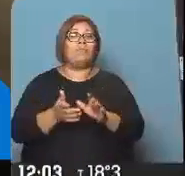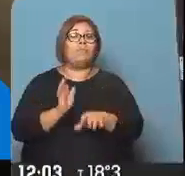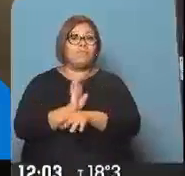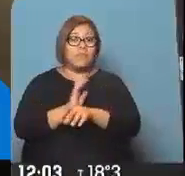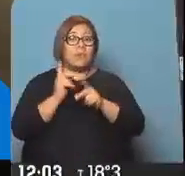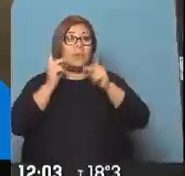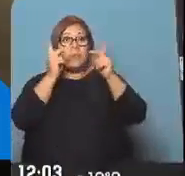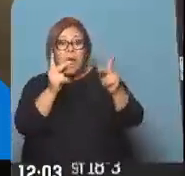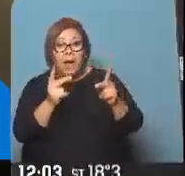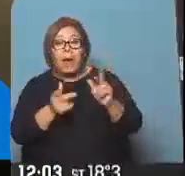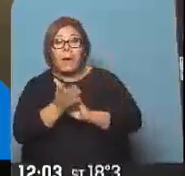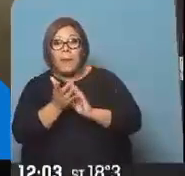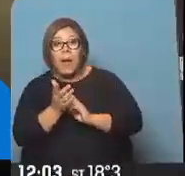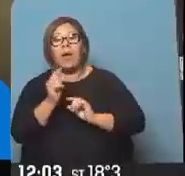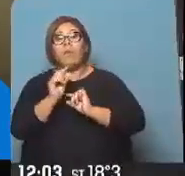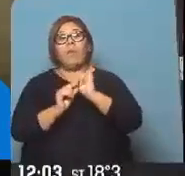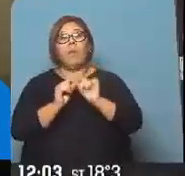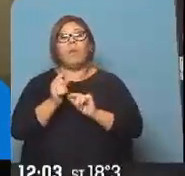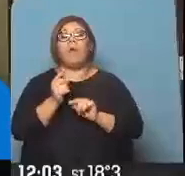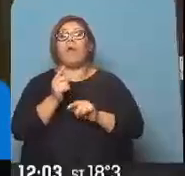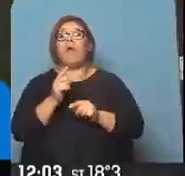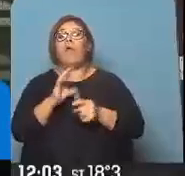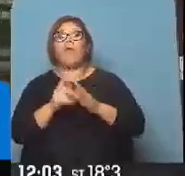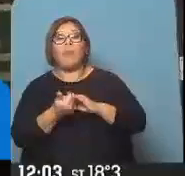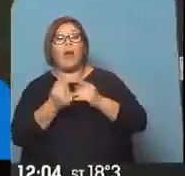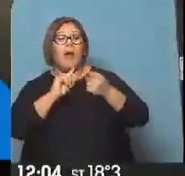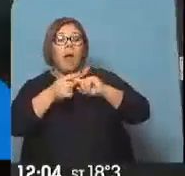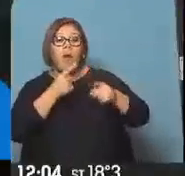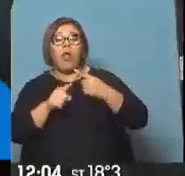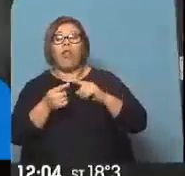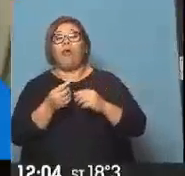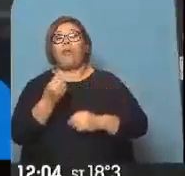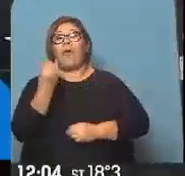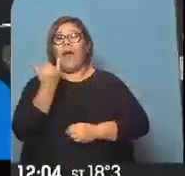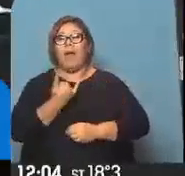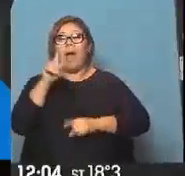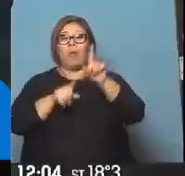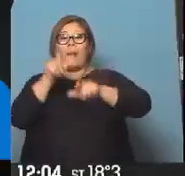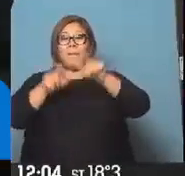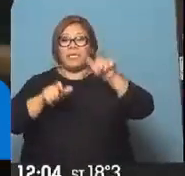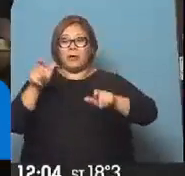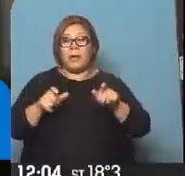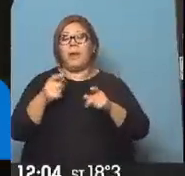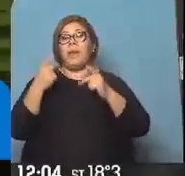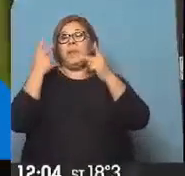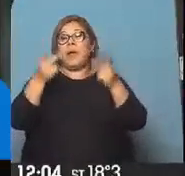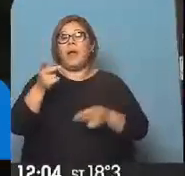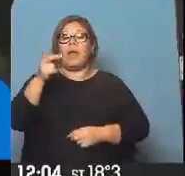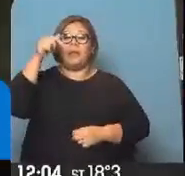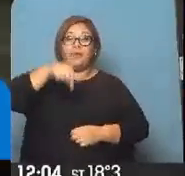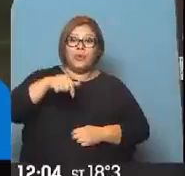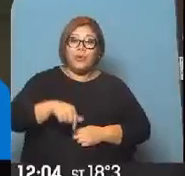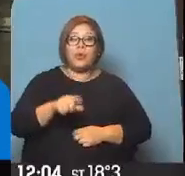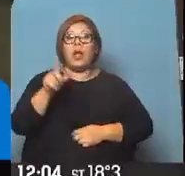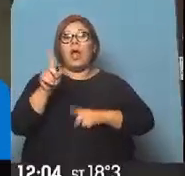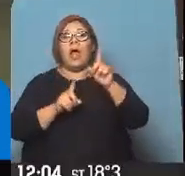poquito están tratando de reprogramarlos sobre todo aquellos que iban al sur del país a la zona de la patagonia otros ya desistieron de hacerlo quienes tenían hoy